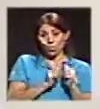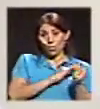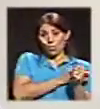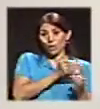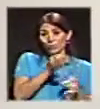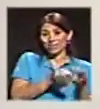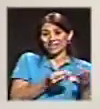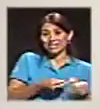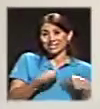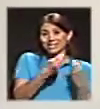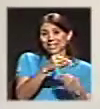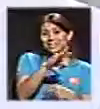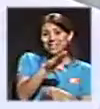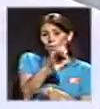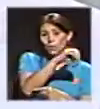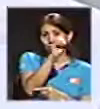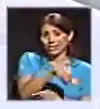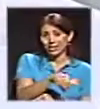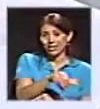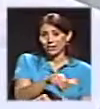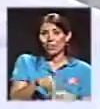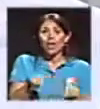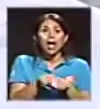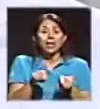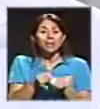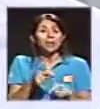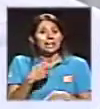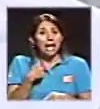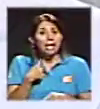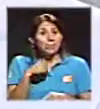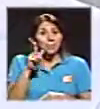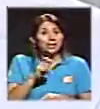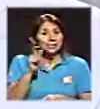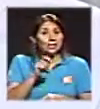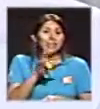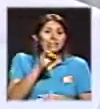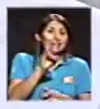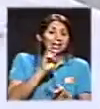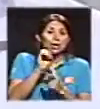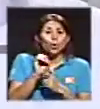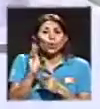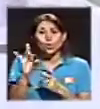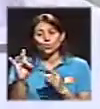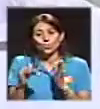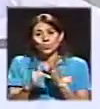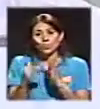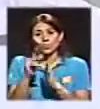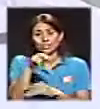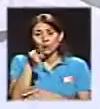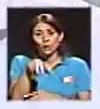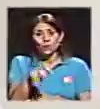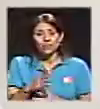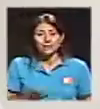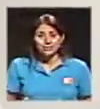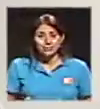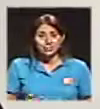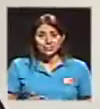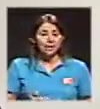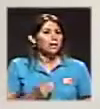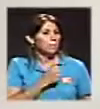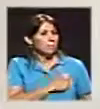están topadas las del poder judicial. Uh-huh. O sea, hay pensiones de 7, 8 millones de colones. Y este grupo de... Perdón, y tal vez vale la